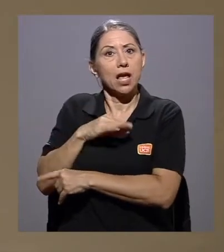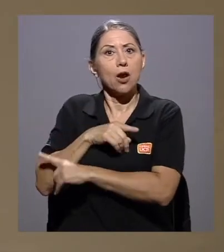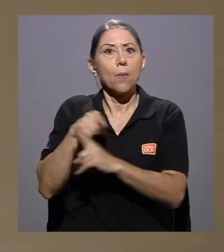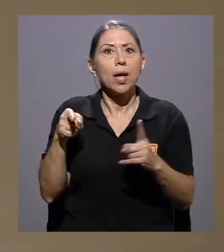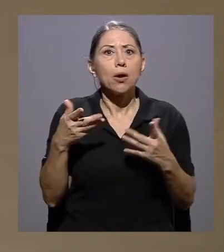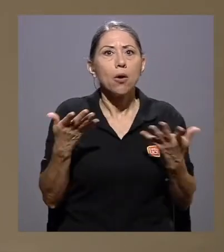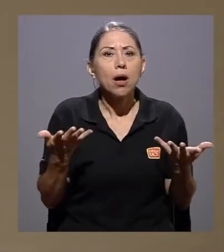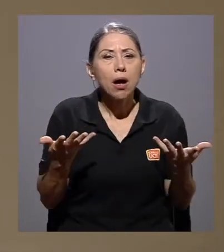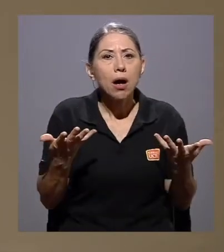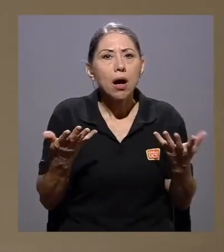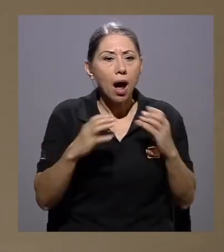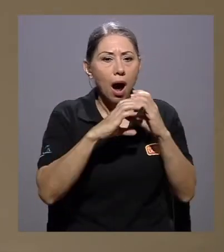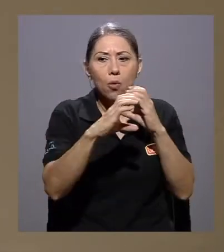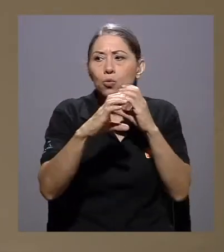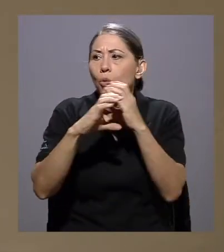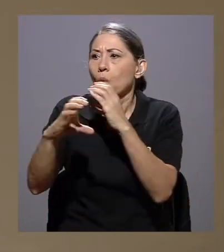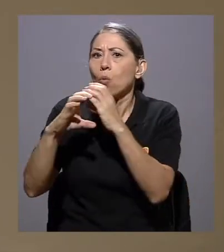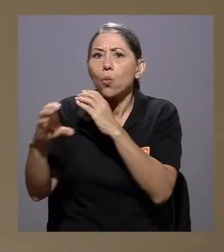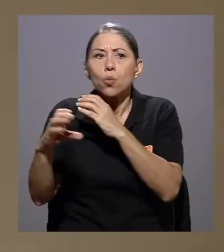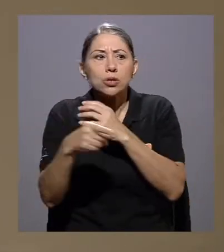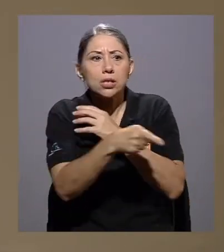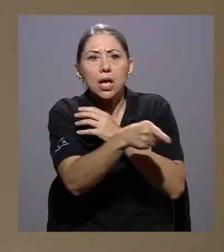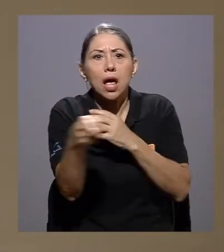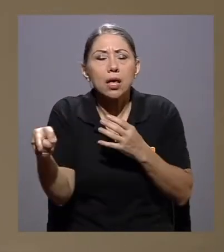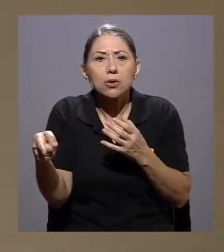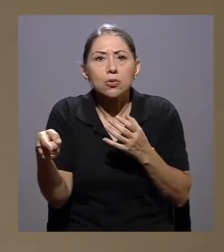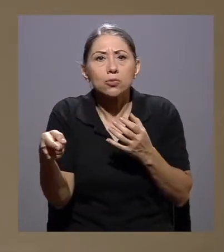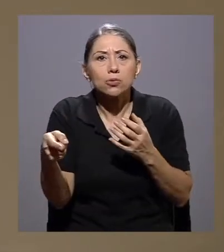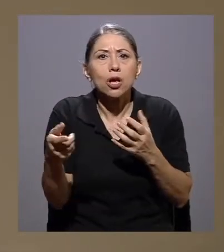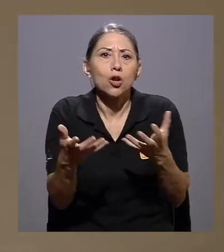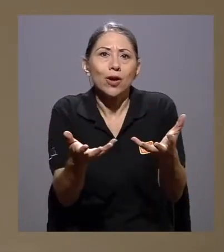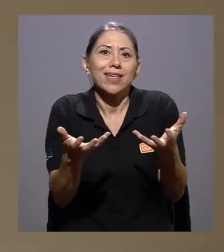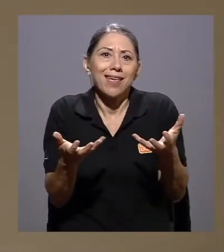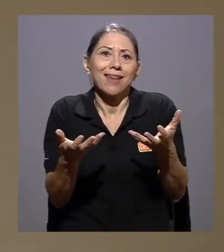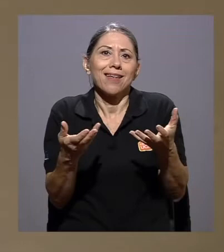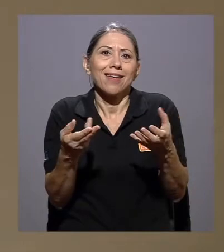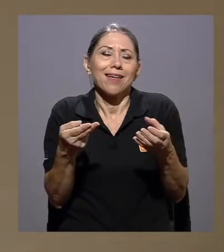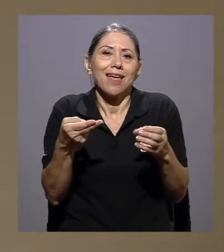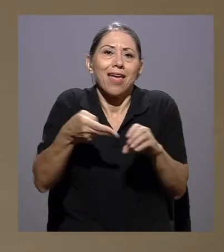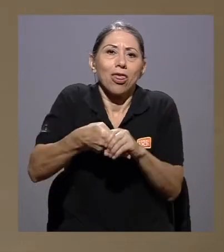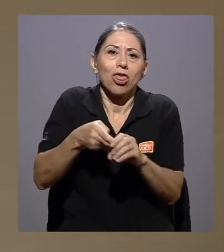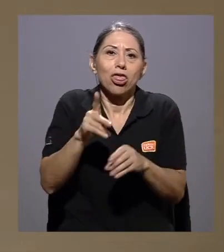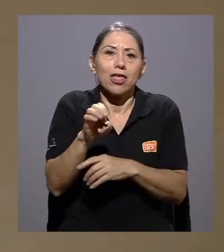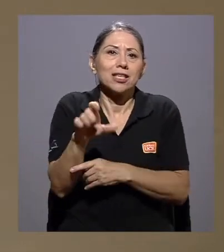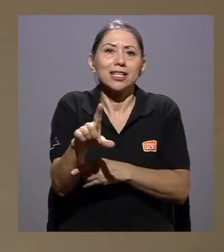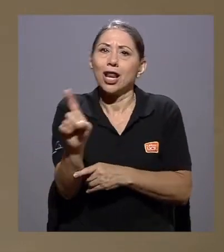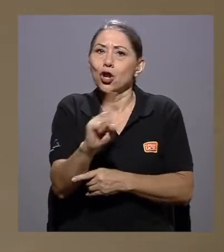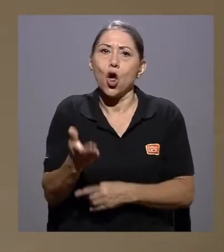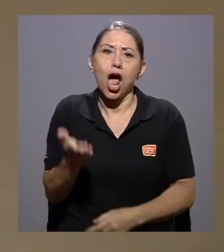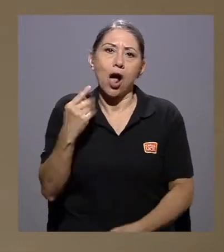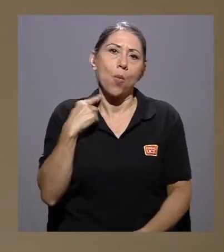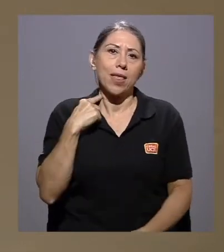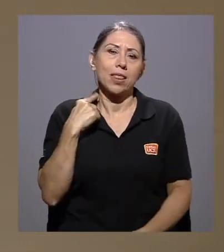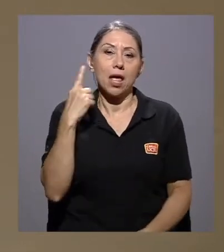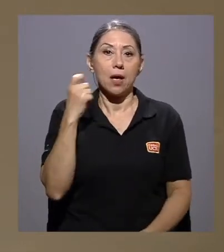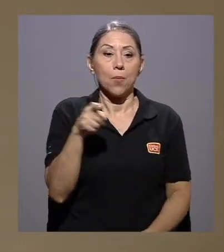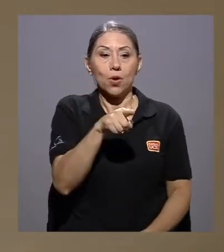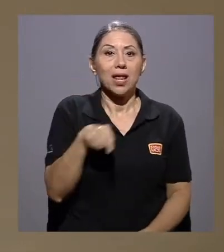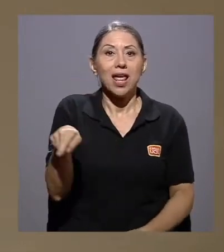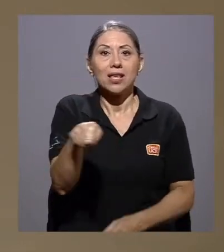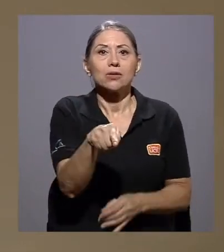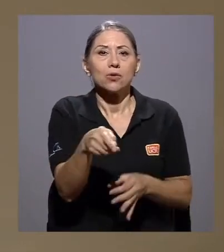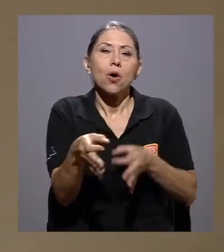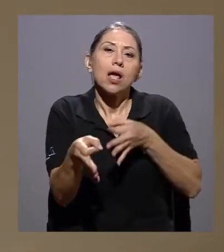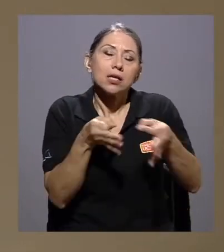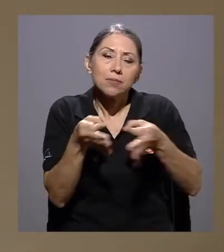autobuseros son los que están atrás de que el precio del diésel no aumente. Porque el diésel obviamente explica los costos directos de operación de la